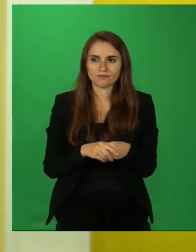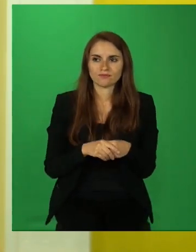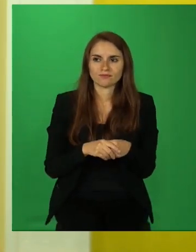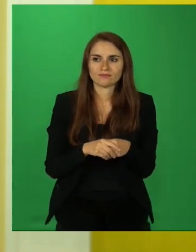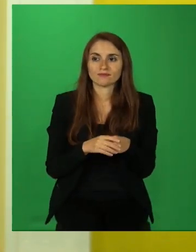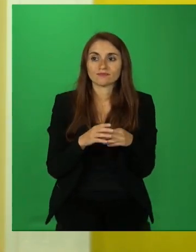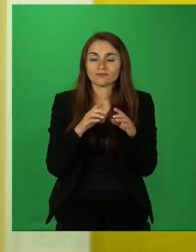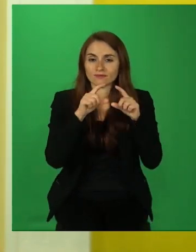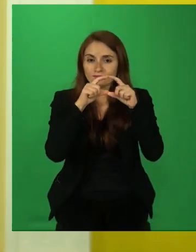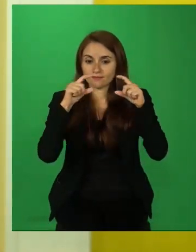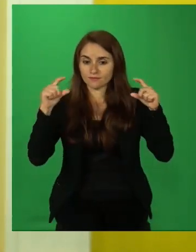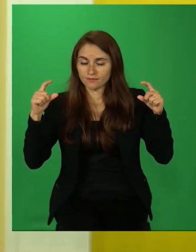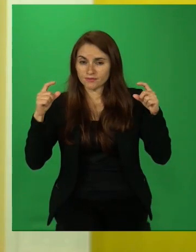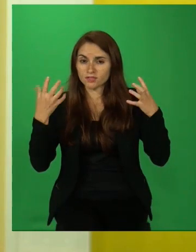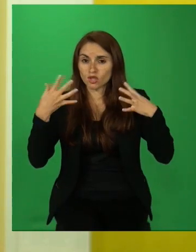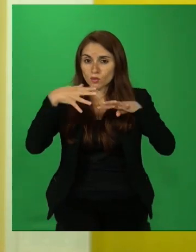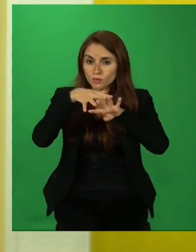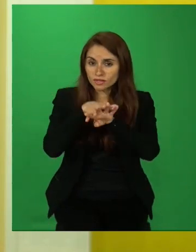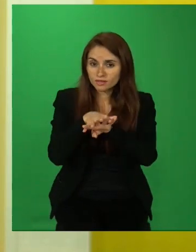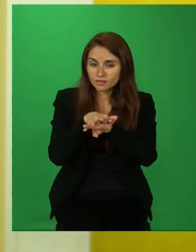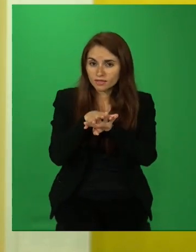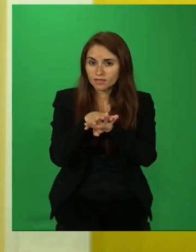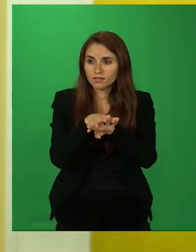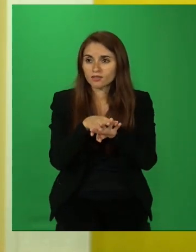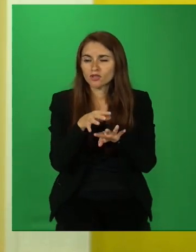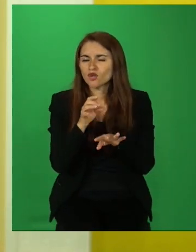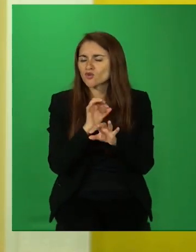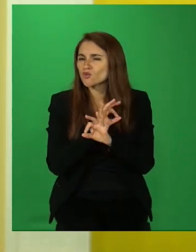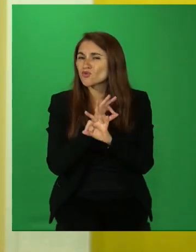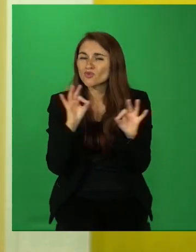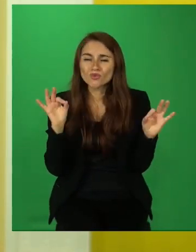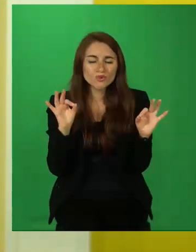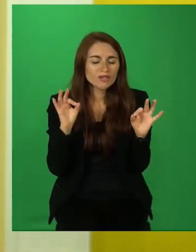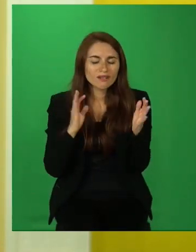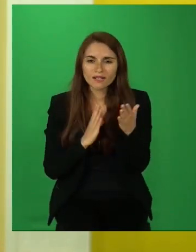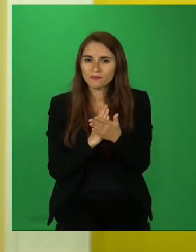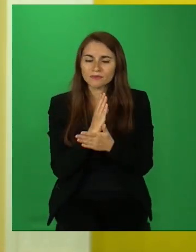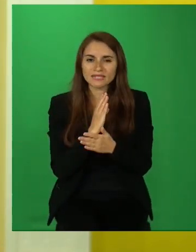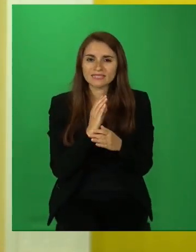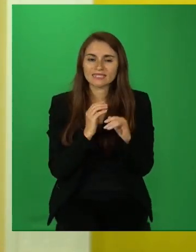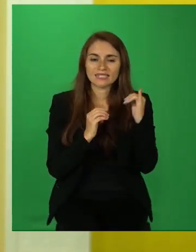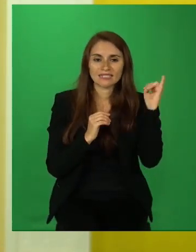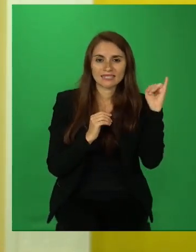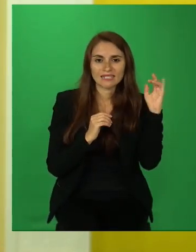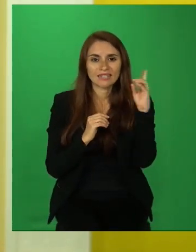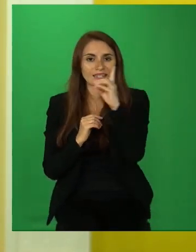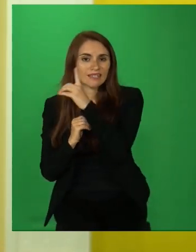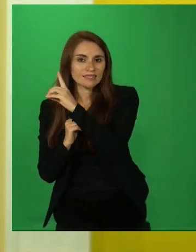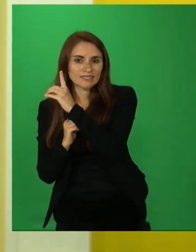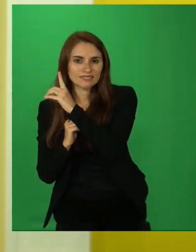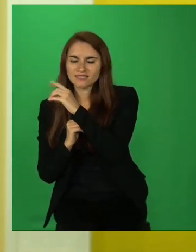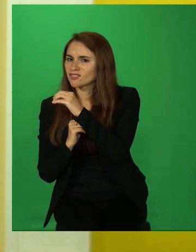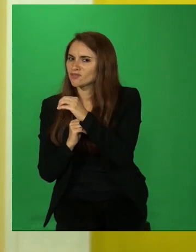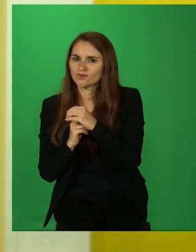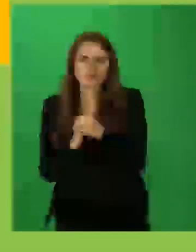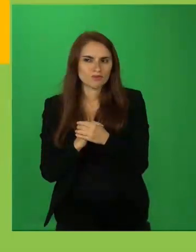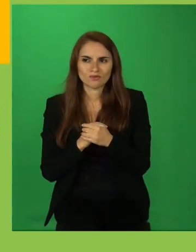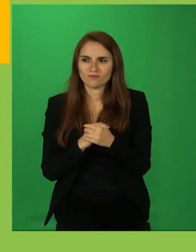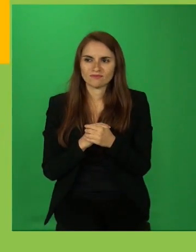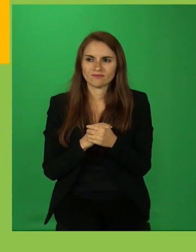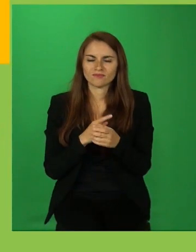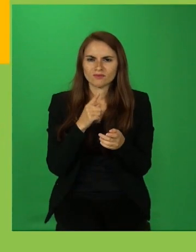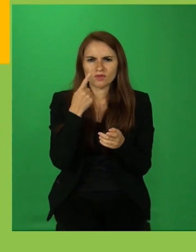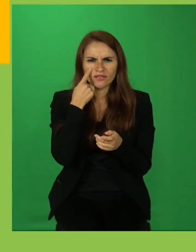operatoria combinada no se empieza nunca de la izquierda a la derecha tú has visto